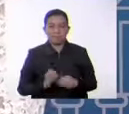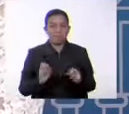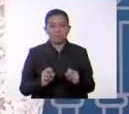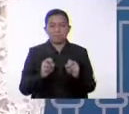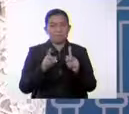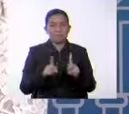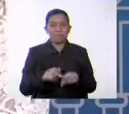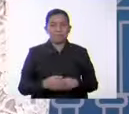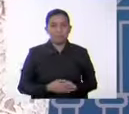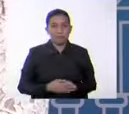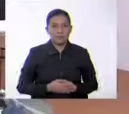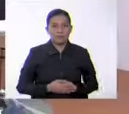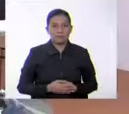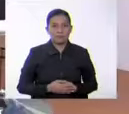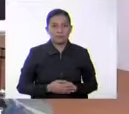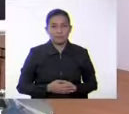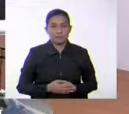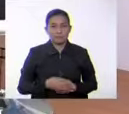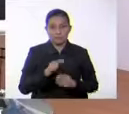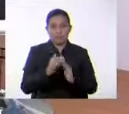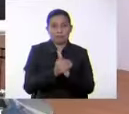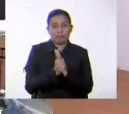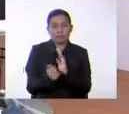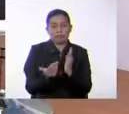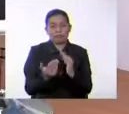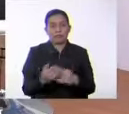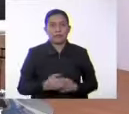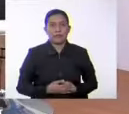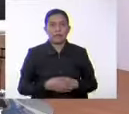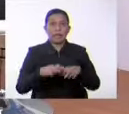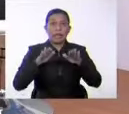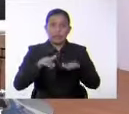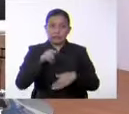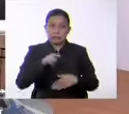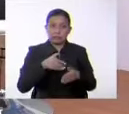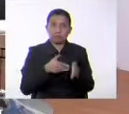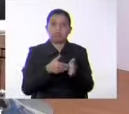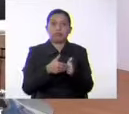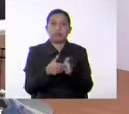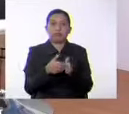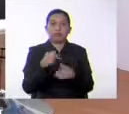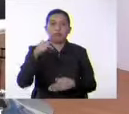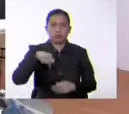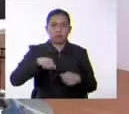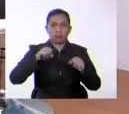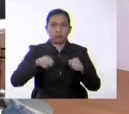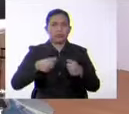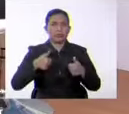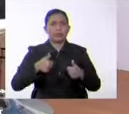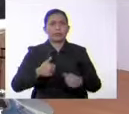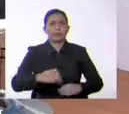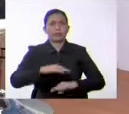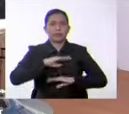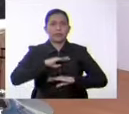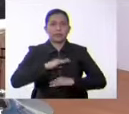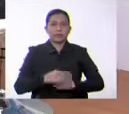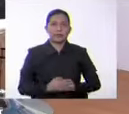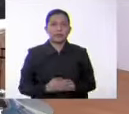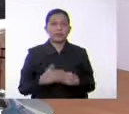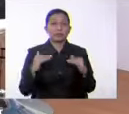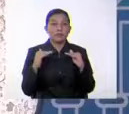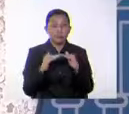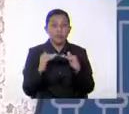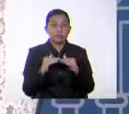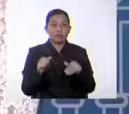momento, como hemos dicho, esa posibilidad, pero que gracias a esos impulsos ahora sí podemos gozar de ellos. También a